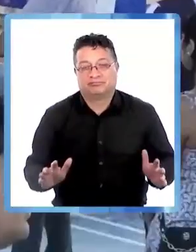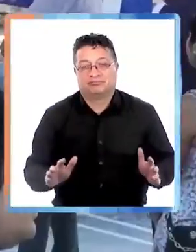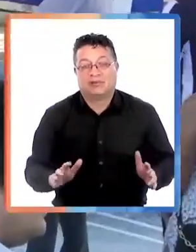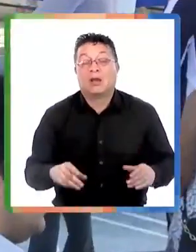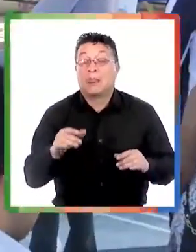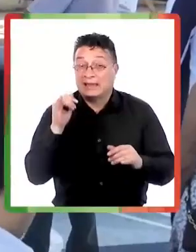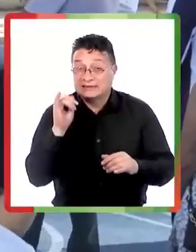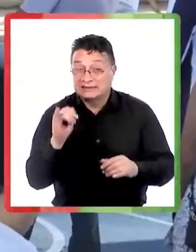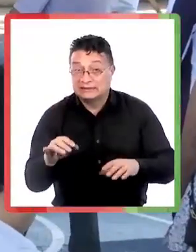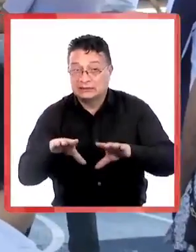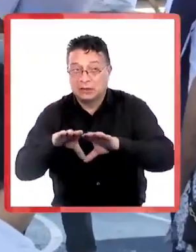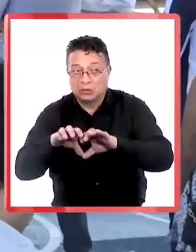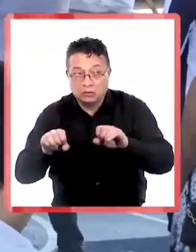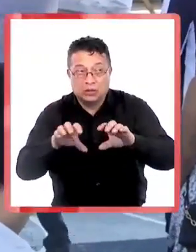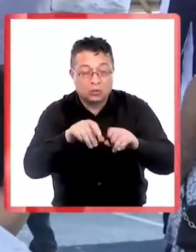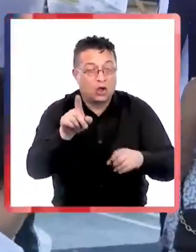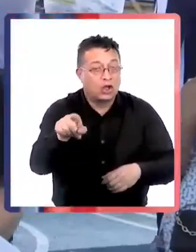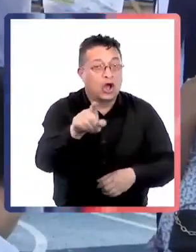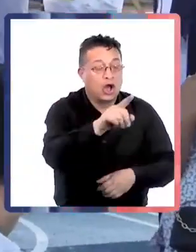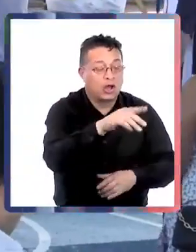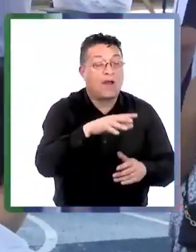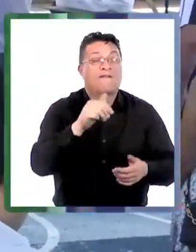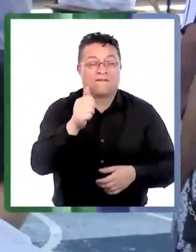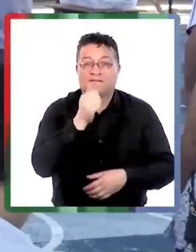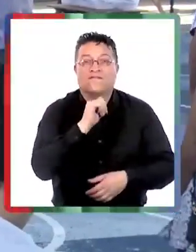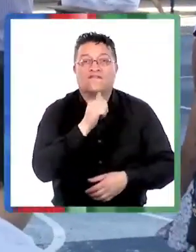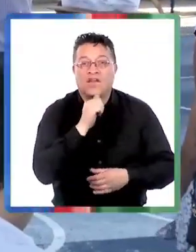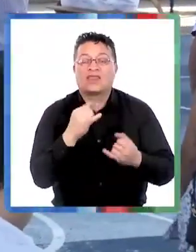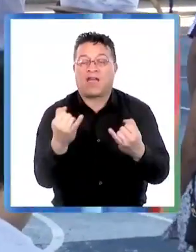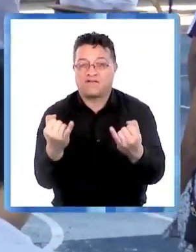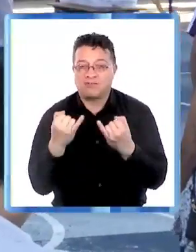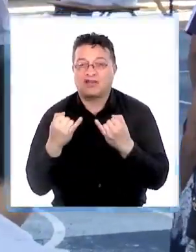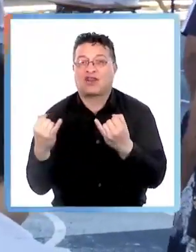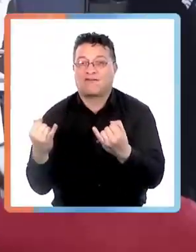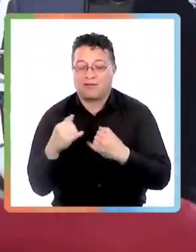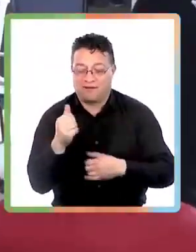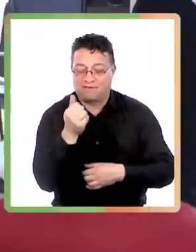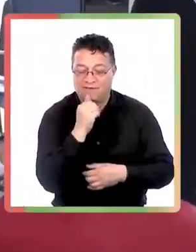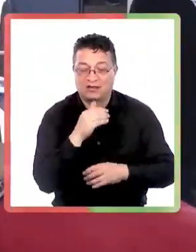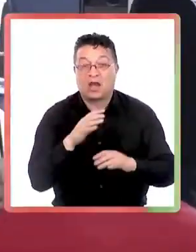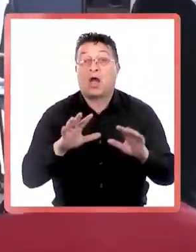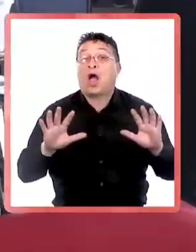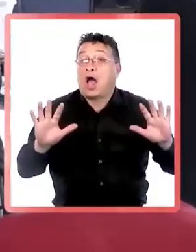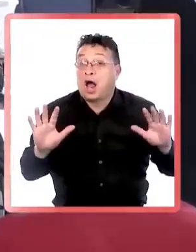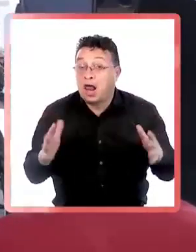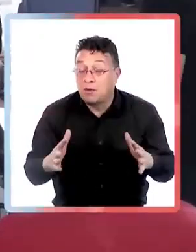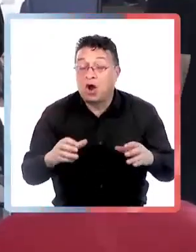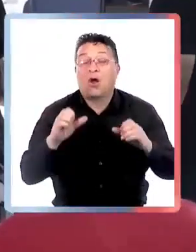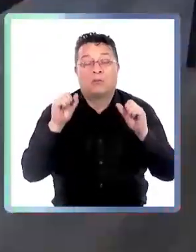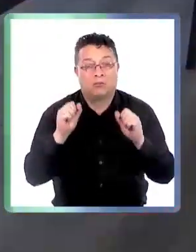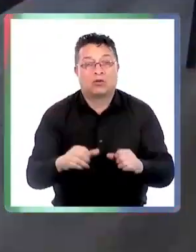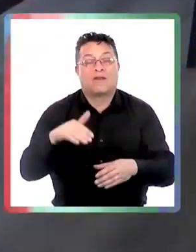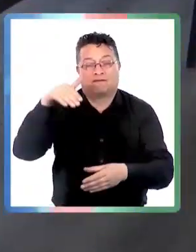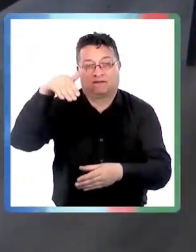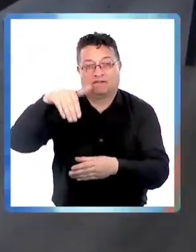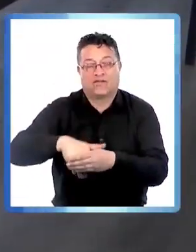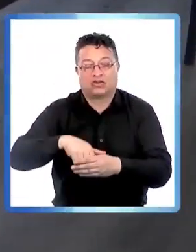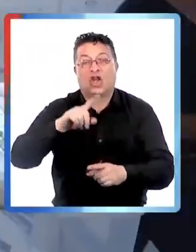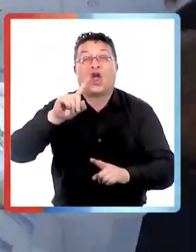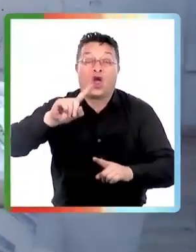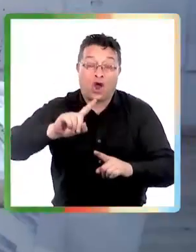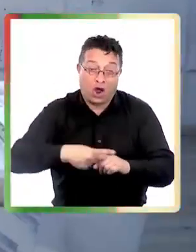rechazarla también. En lo que sí hubo coincidencia es que falta información y que es muy probable que